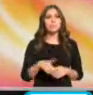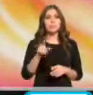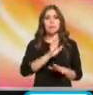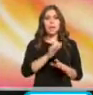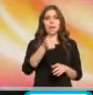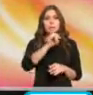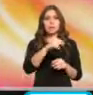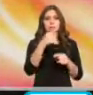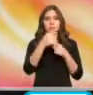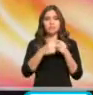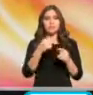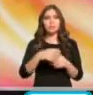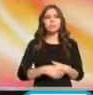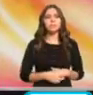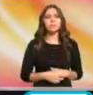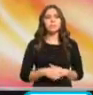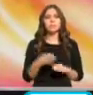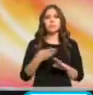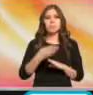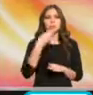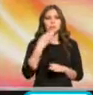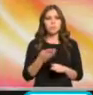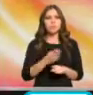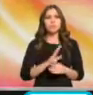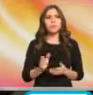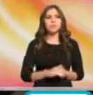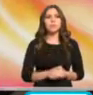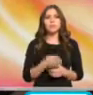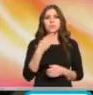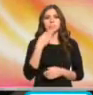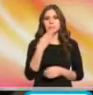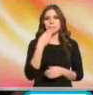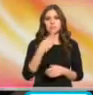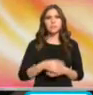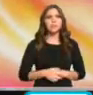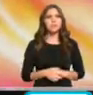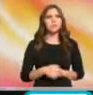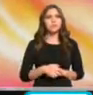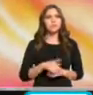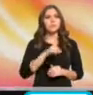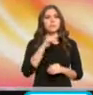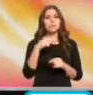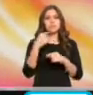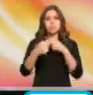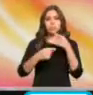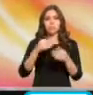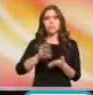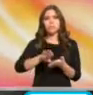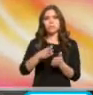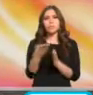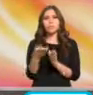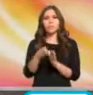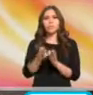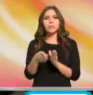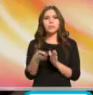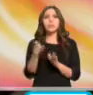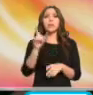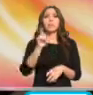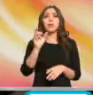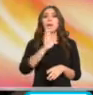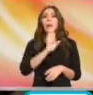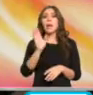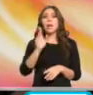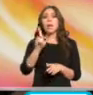tenemos así, me adelanté tantito, Quique, Está muy bien. Ay, eres ¿Así de te buen parece? comer. Sí. Sí, está excelente. Los vamos a ir friendo. Ya que estén doraditos, los vamos